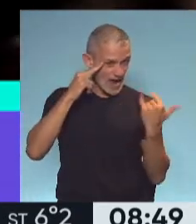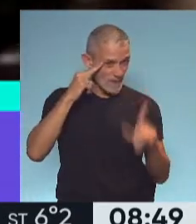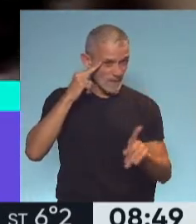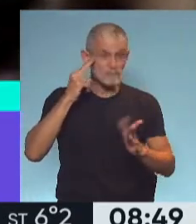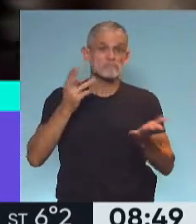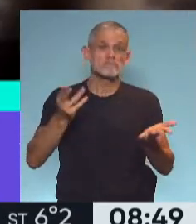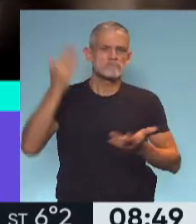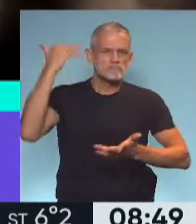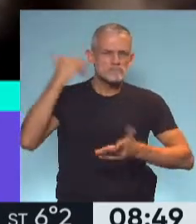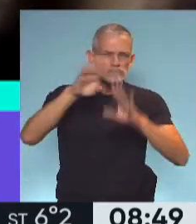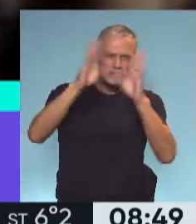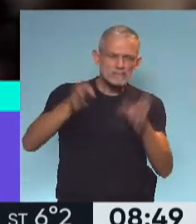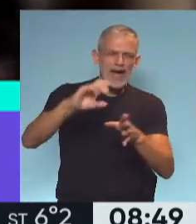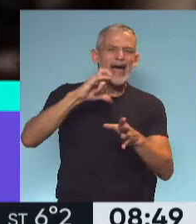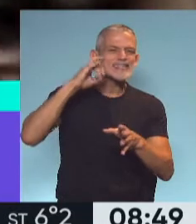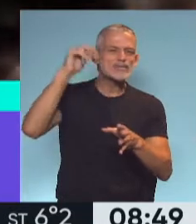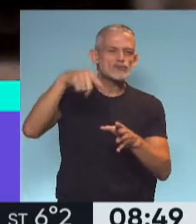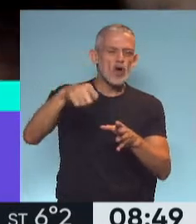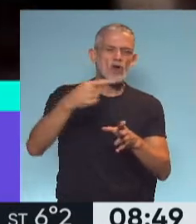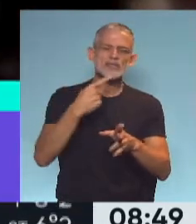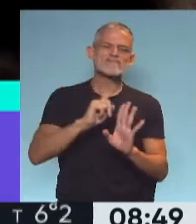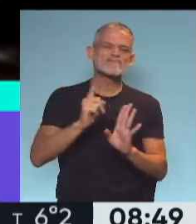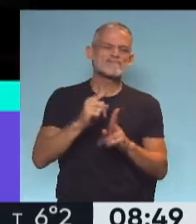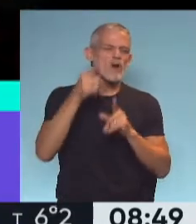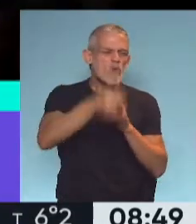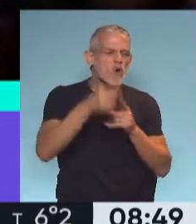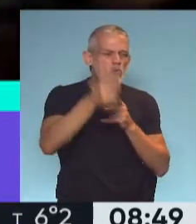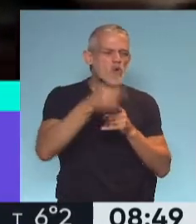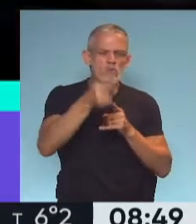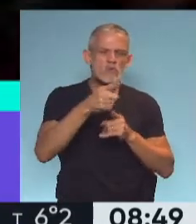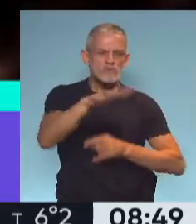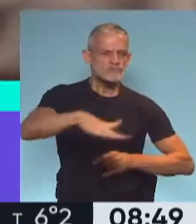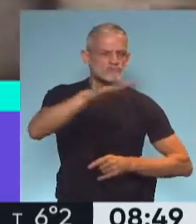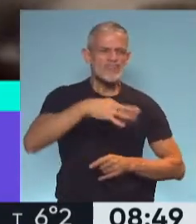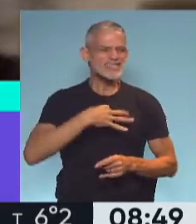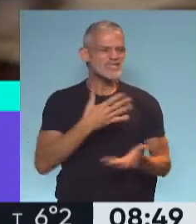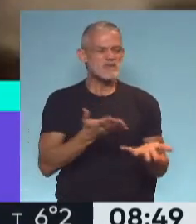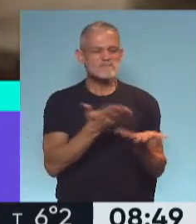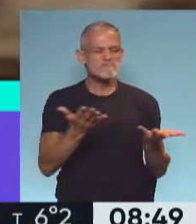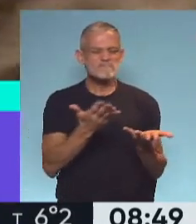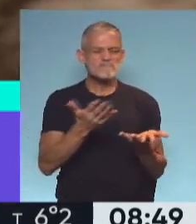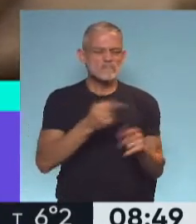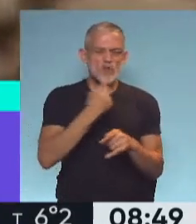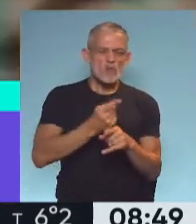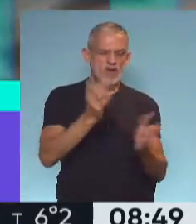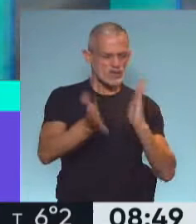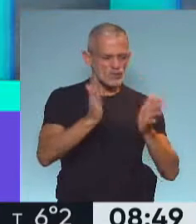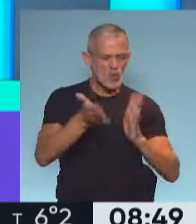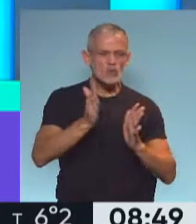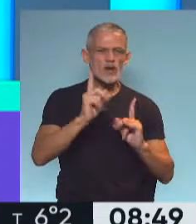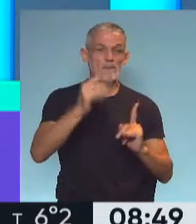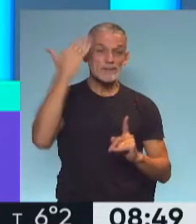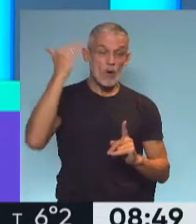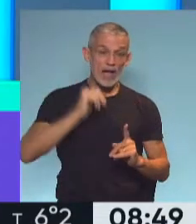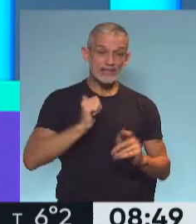aquel entonces sacamos la declaración entendió que no había un ataque sistemático contra una población civil inerme que no se podía equiparar esa situación